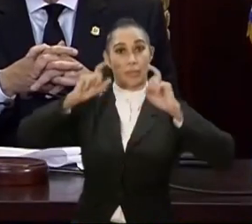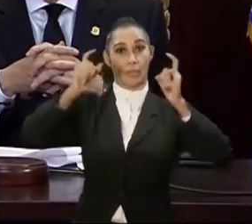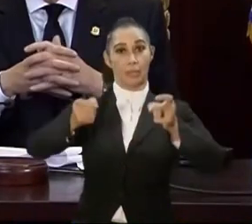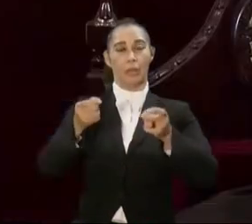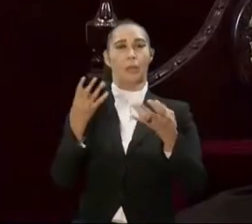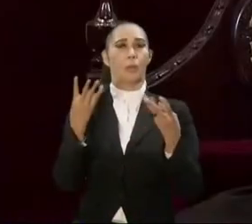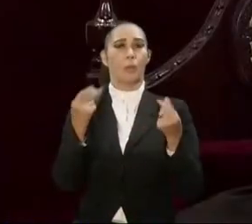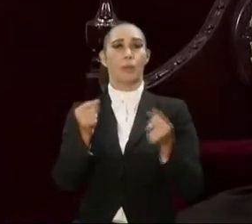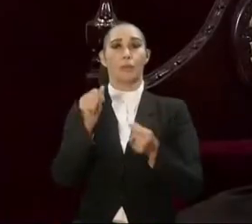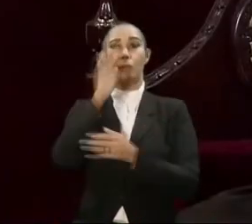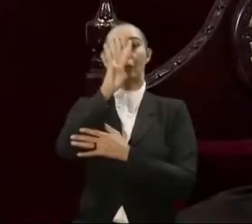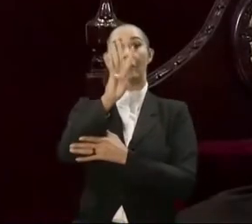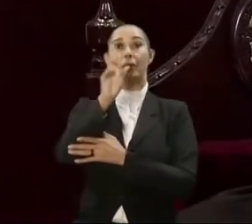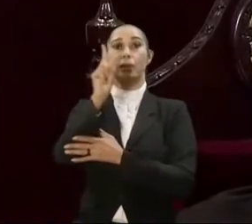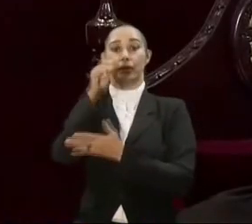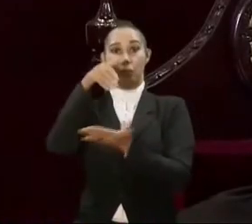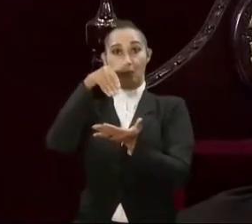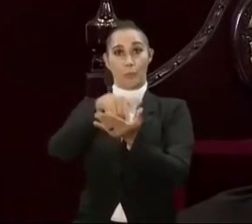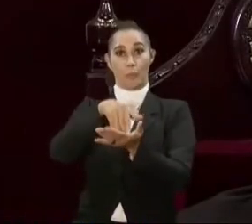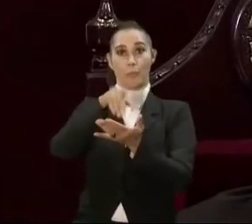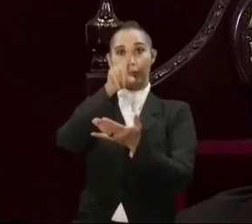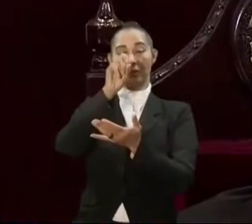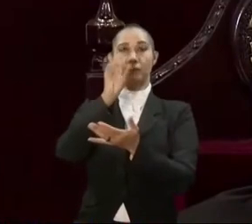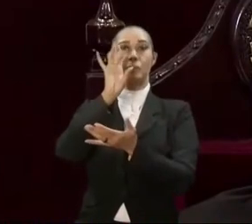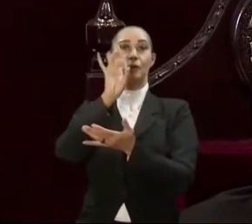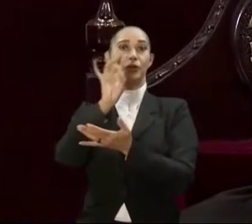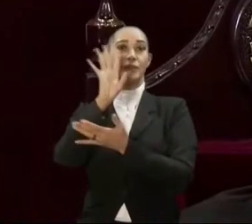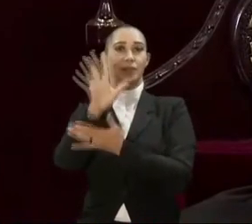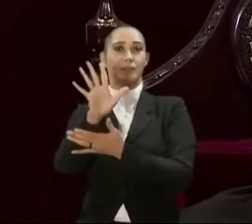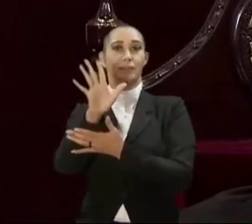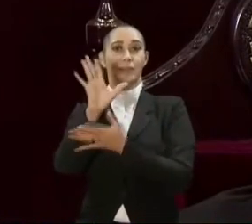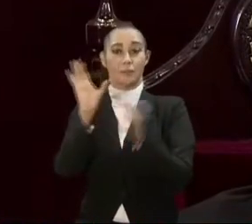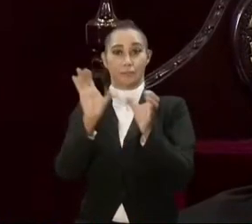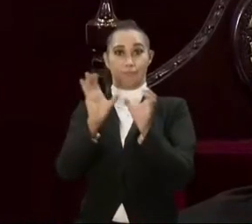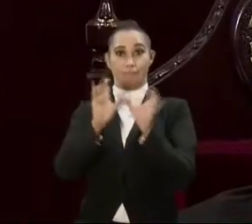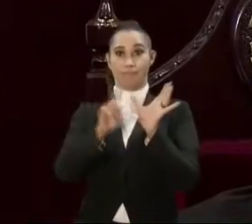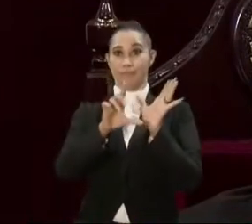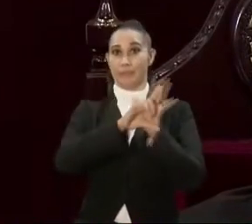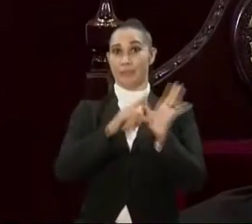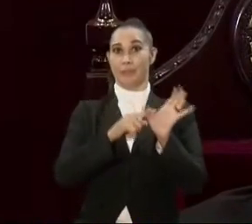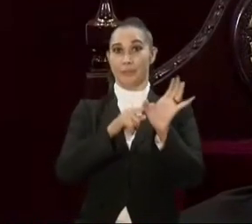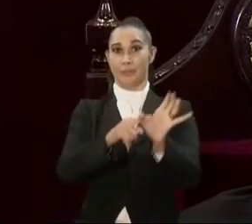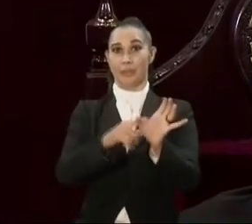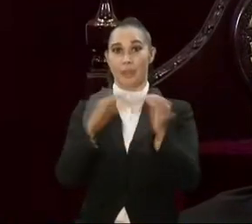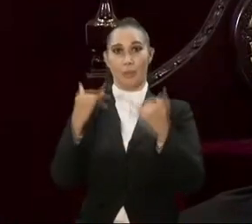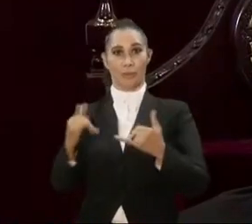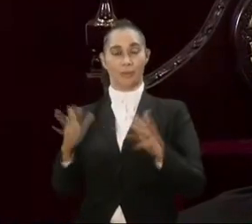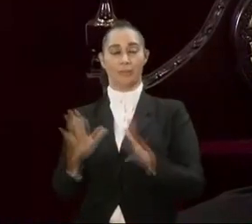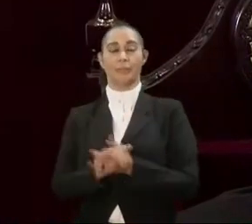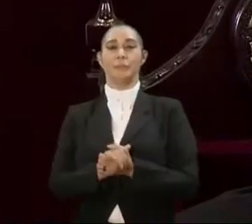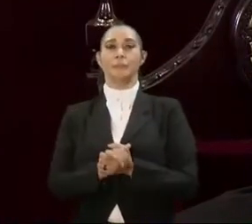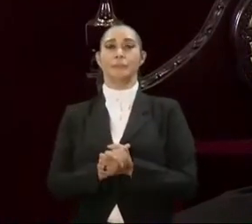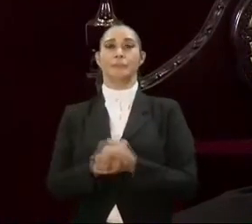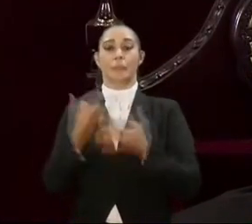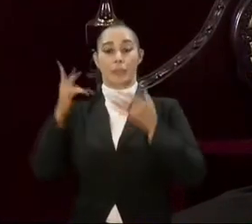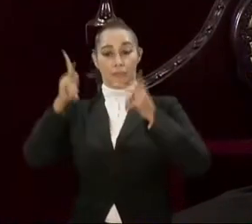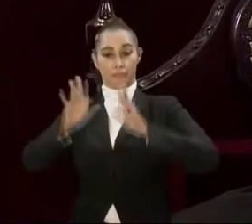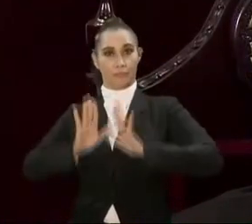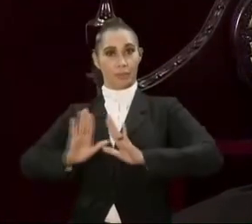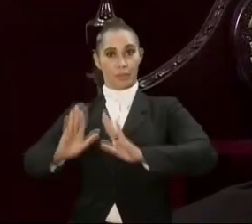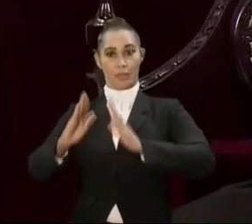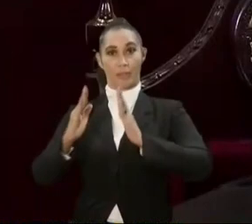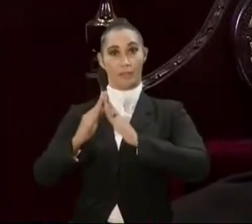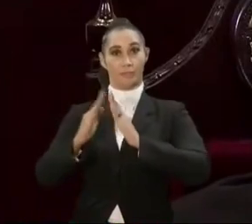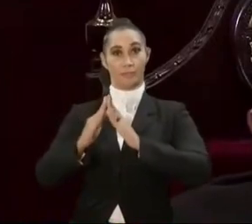entregado un total de 41.185 títulos. Desde ahora, esas personas que ya tienen